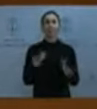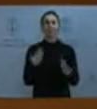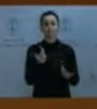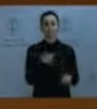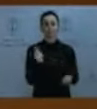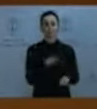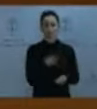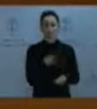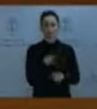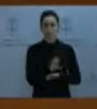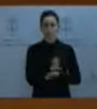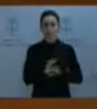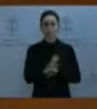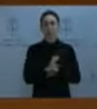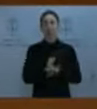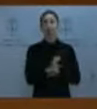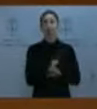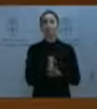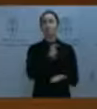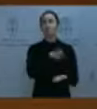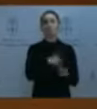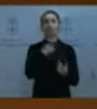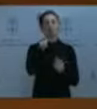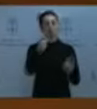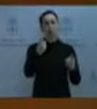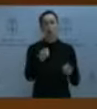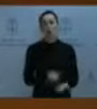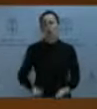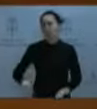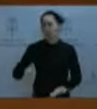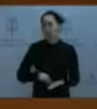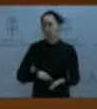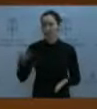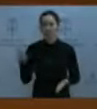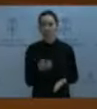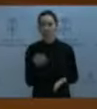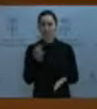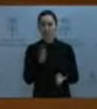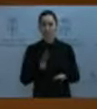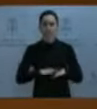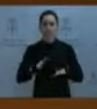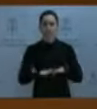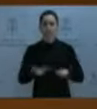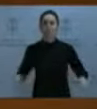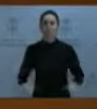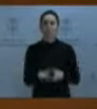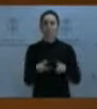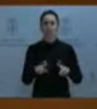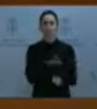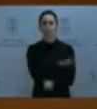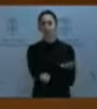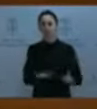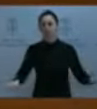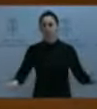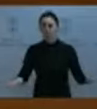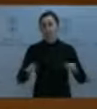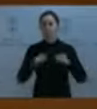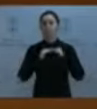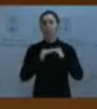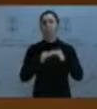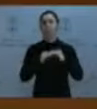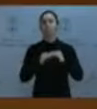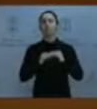planteó la exigencia de una consideración de la dimensión social, de la sostenibilidad económica y de la dependencia de las